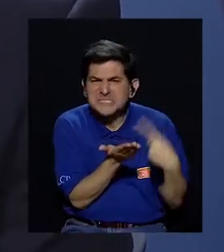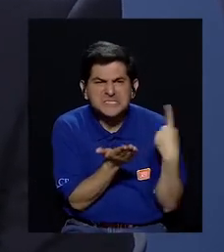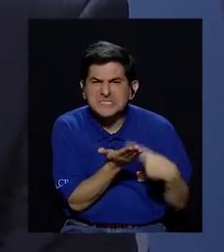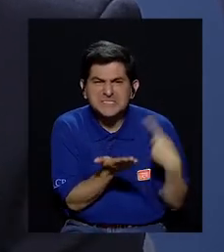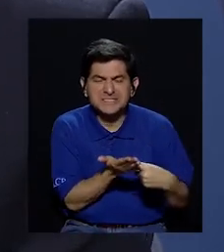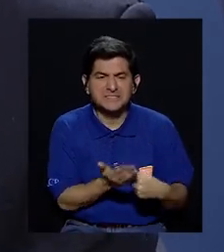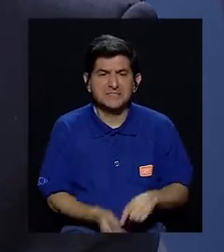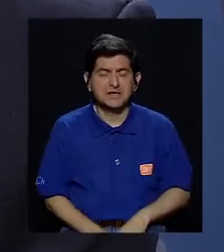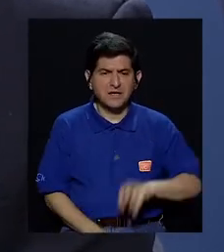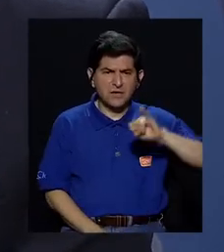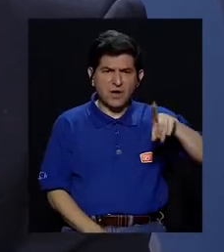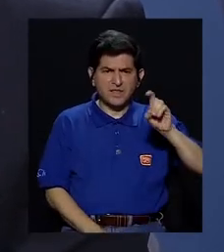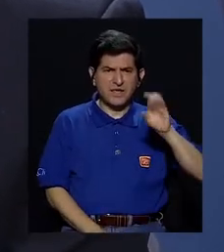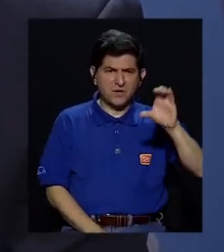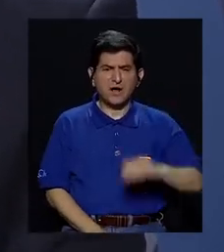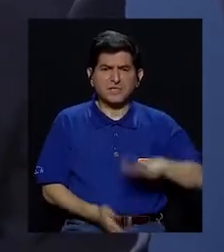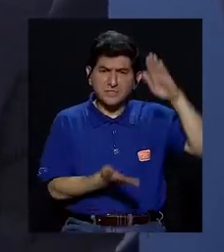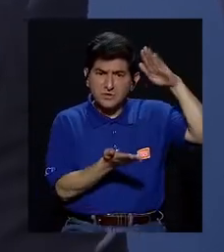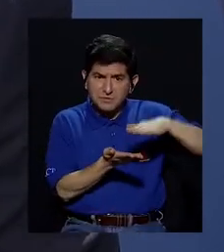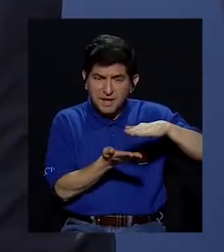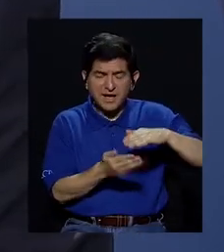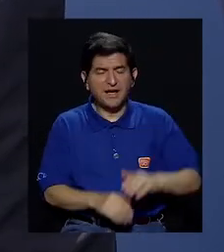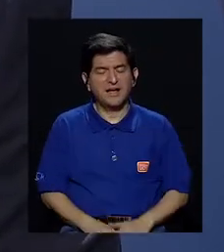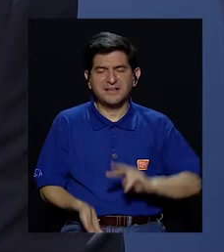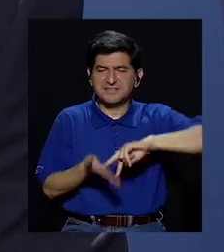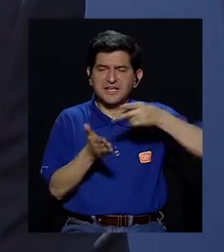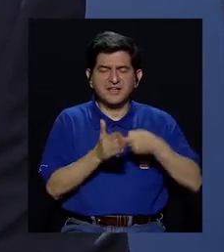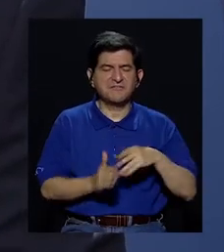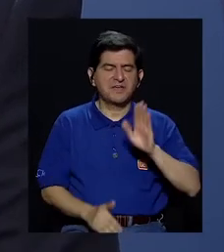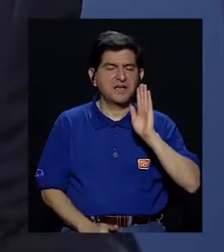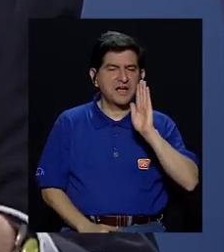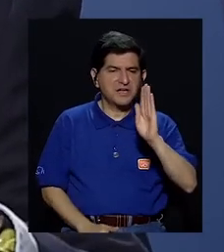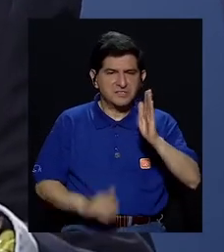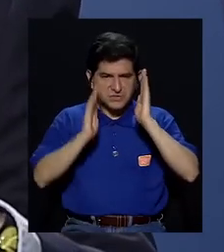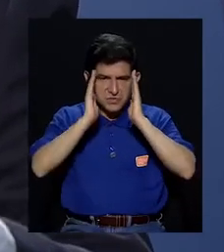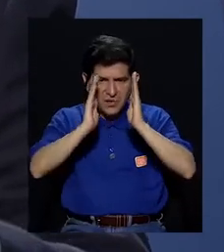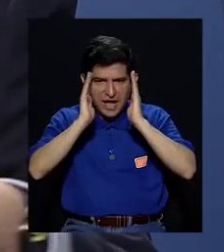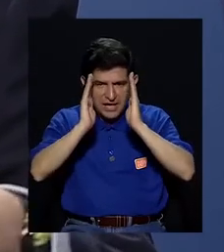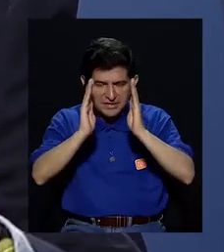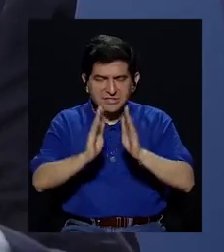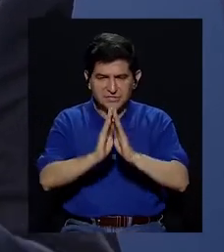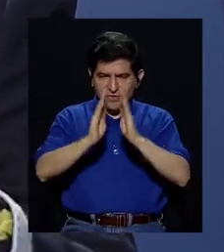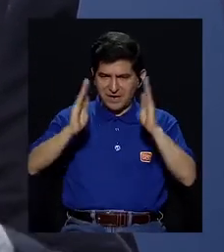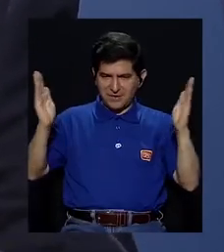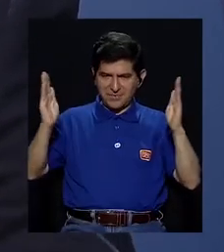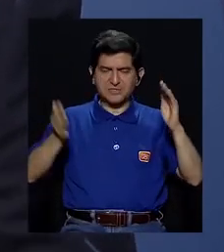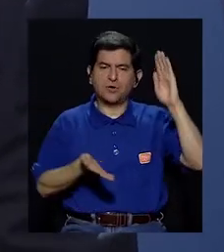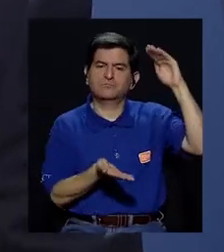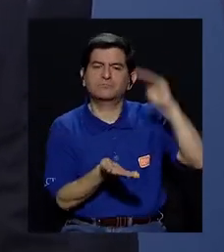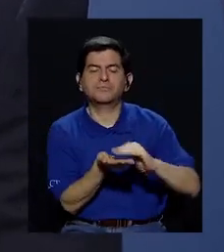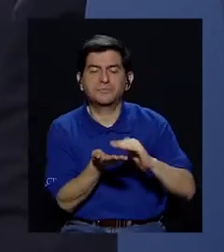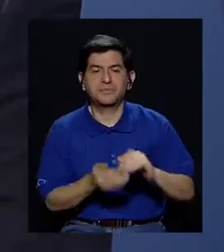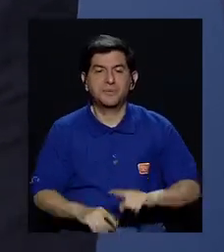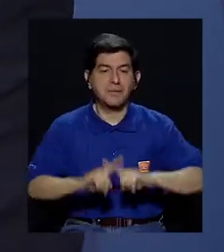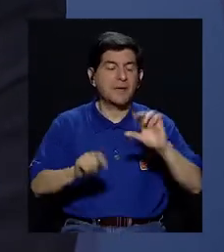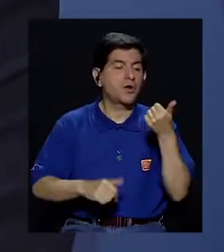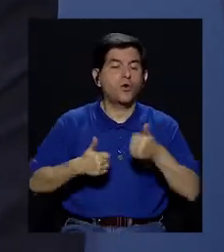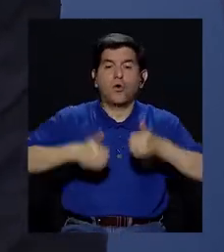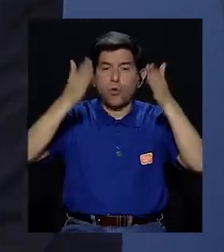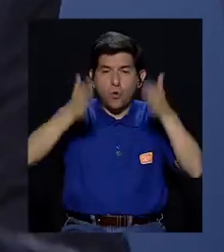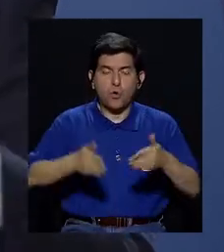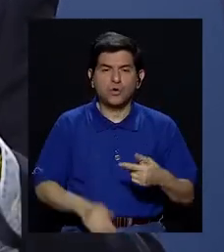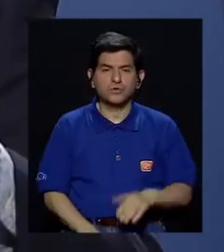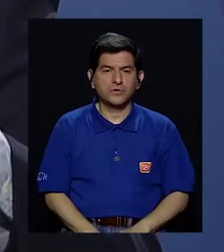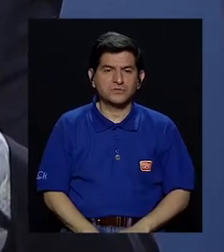si yo digo baja el tono en redes sociales va a caer su amplificación su engagement en el caso los demás